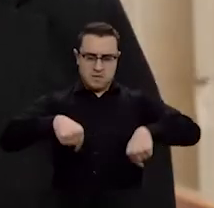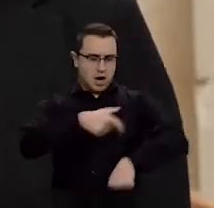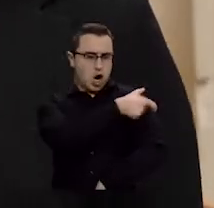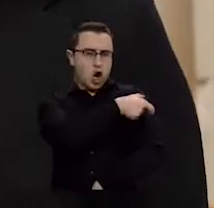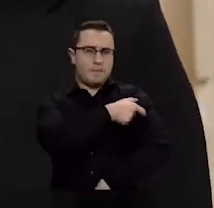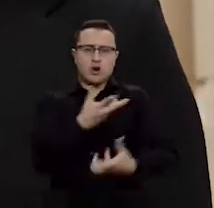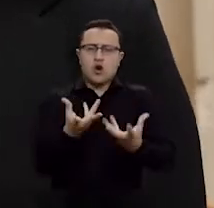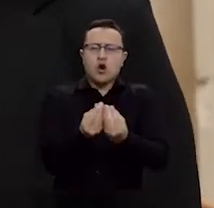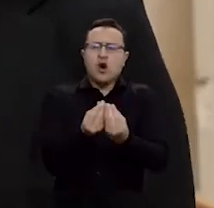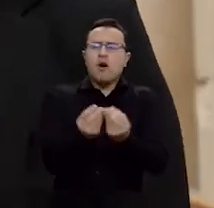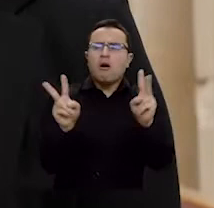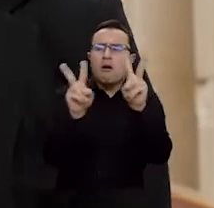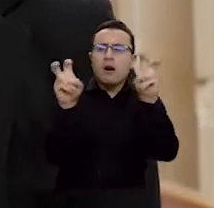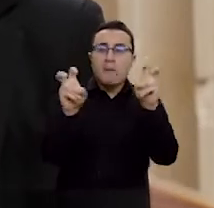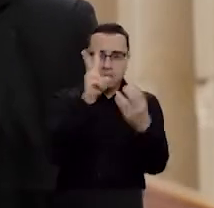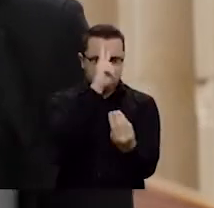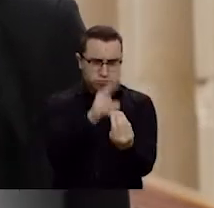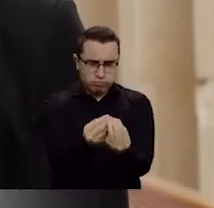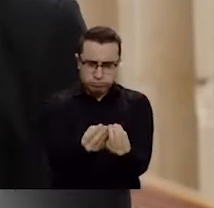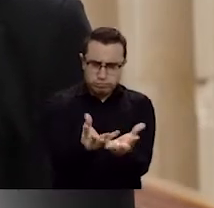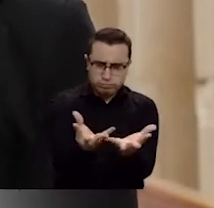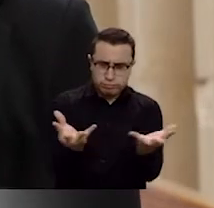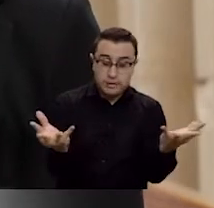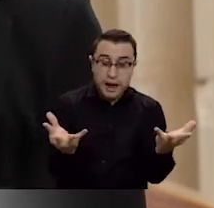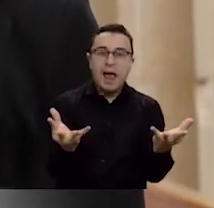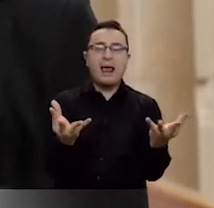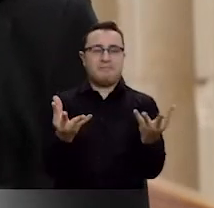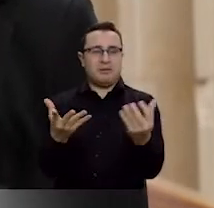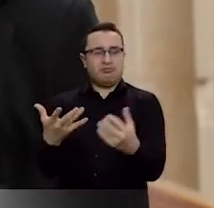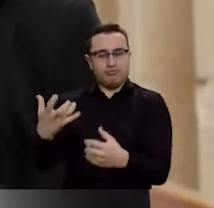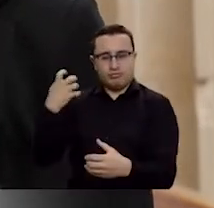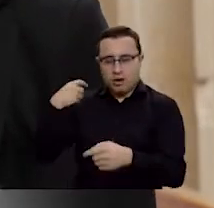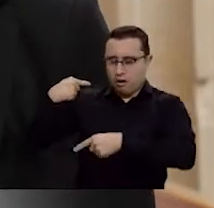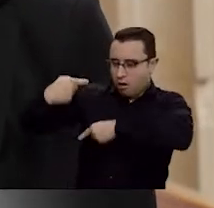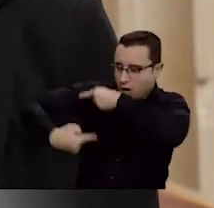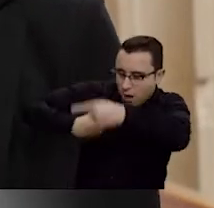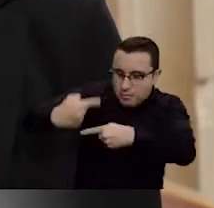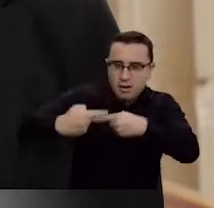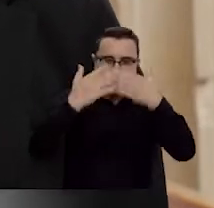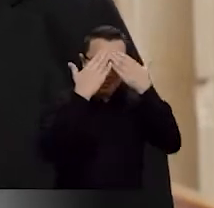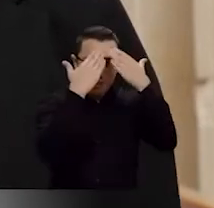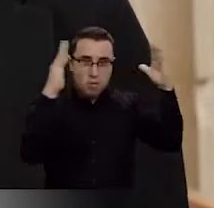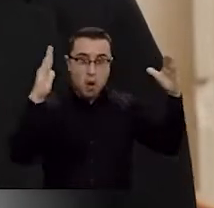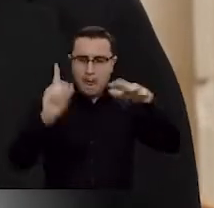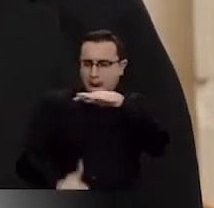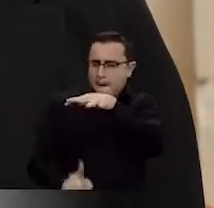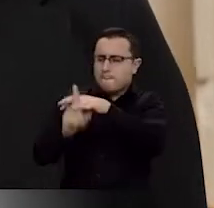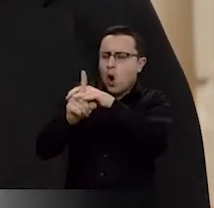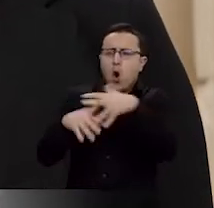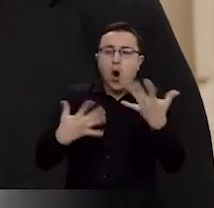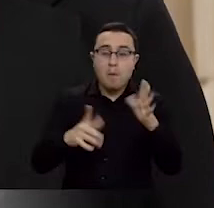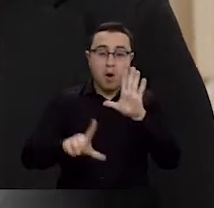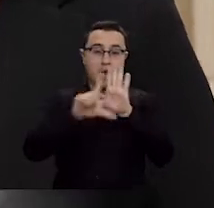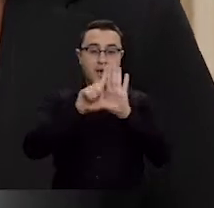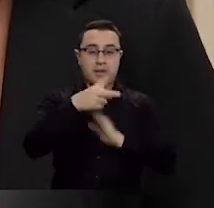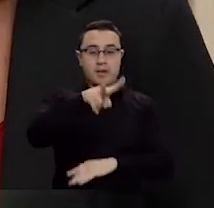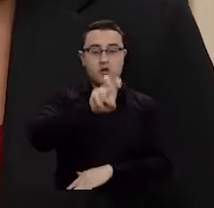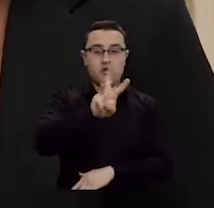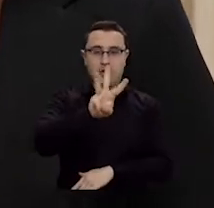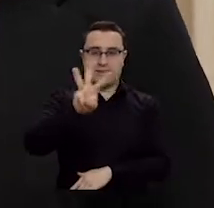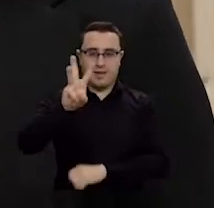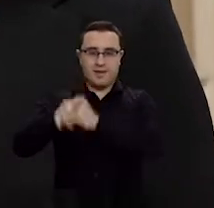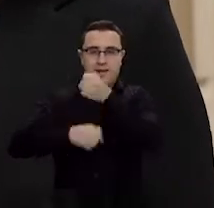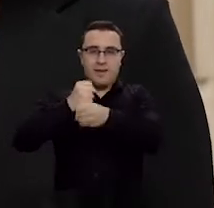Esta comisión es de corte pluralista, étnico y democrática, que nace con la ley 1833 de